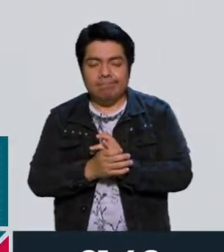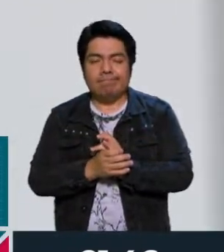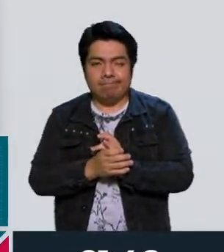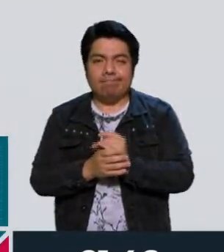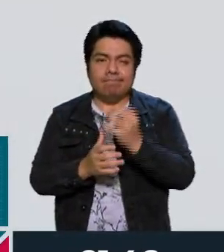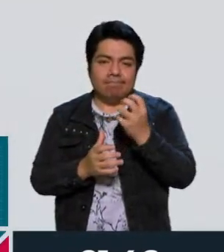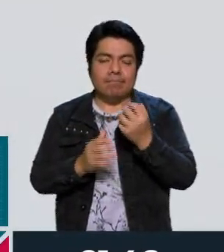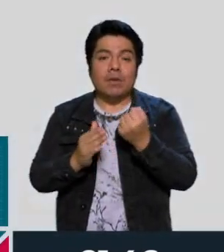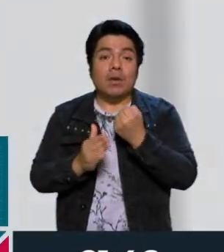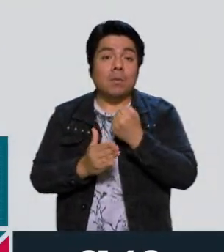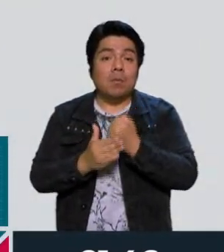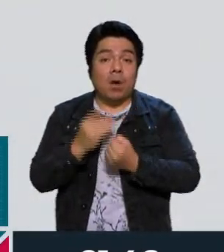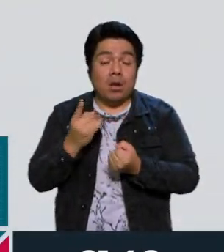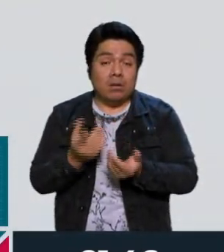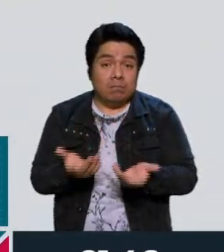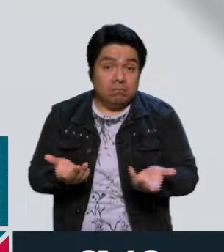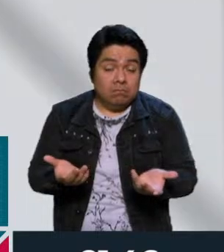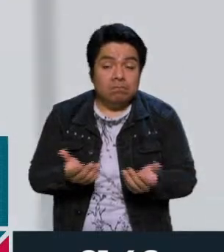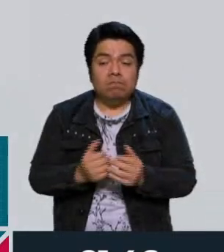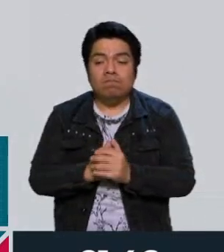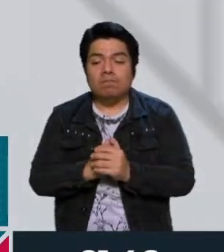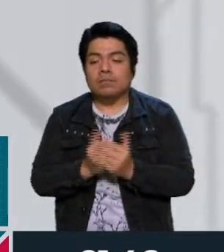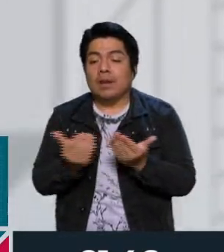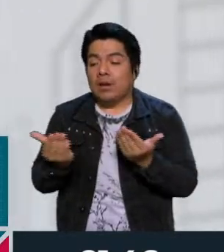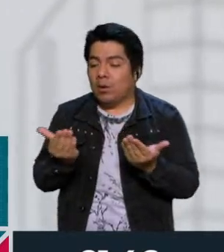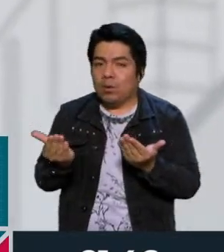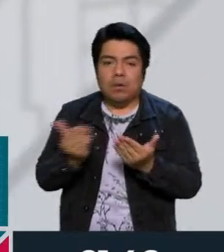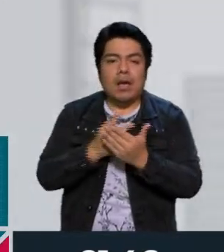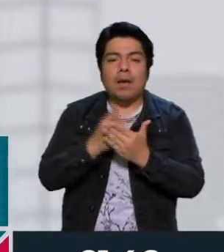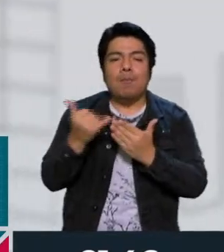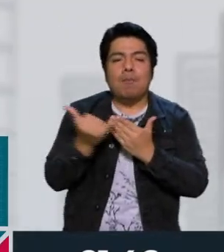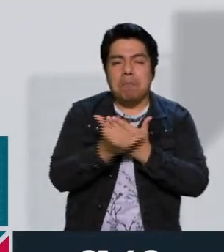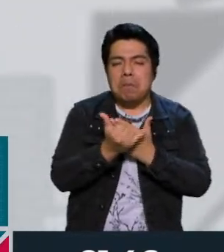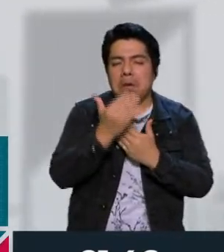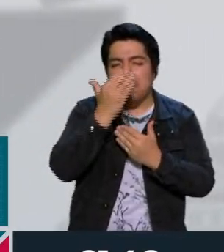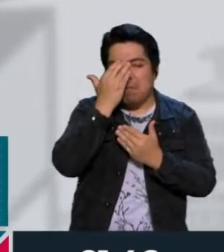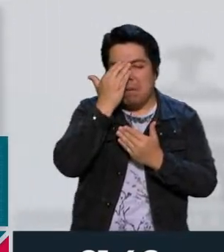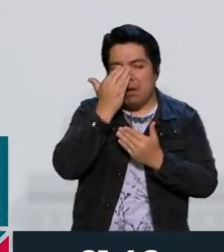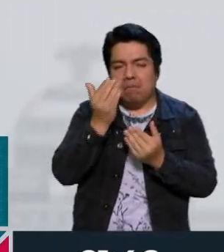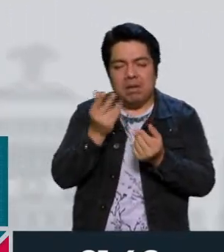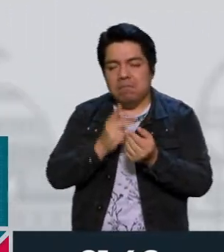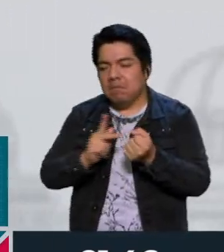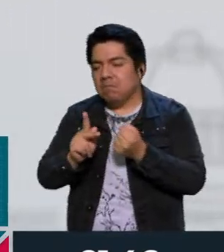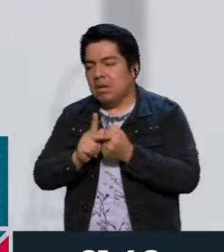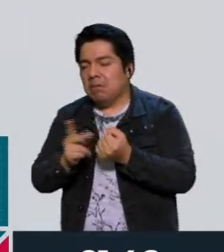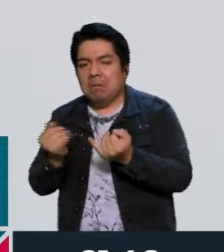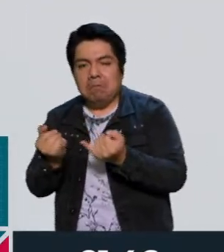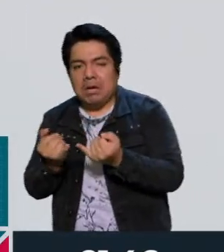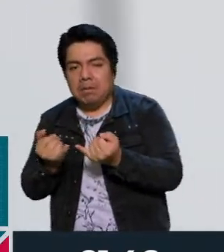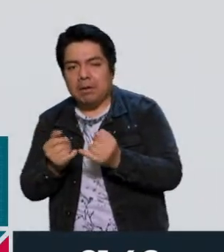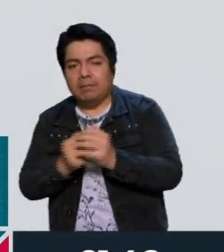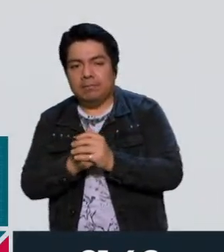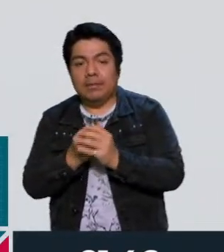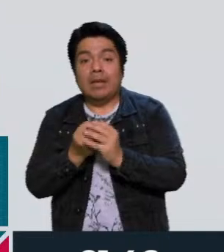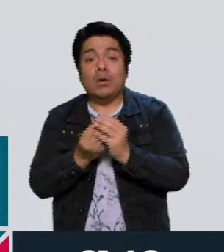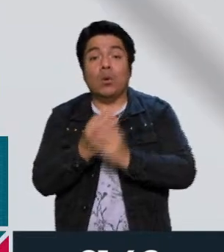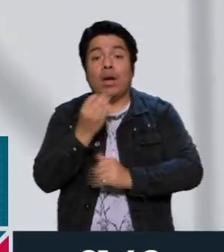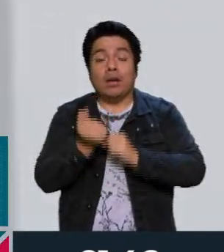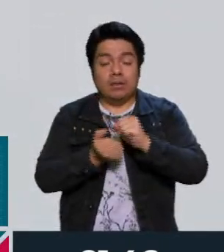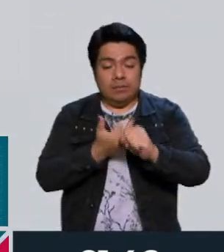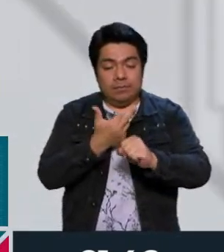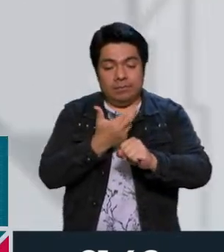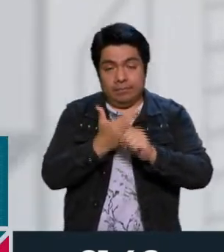Esto es posible porque pues se comparten proyectos de ciudad y de país. La creación de la Secretaría de